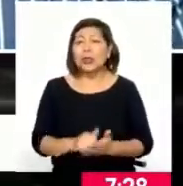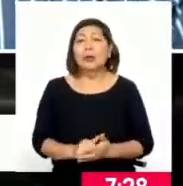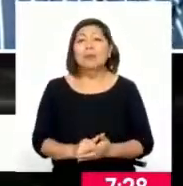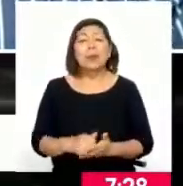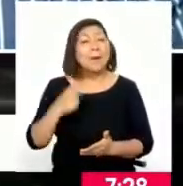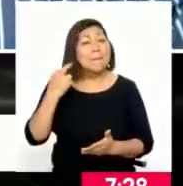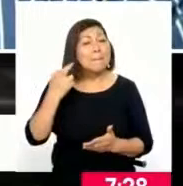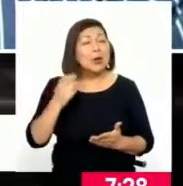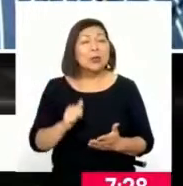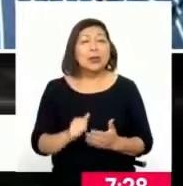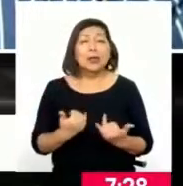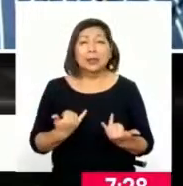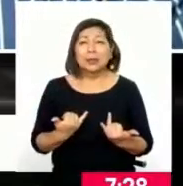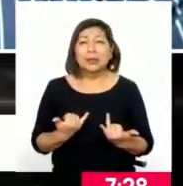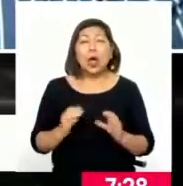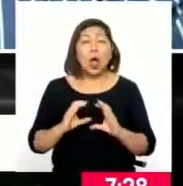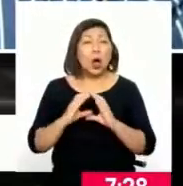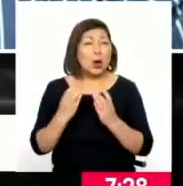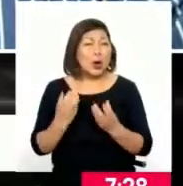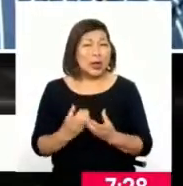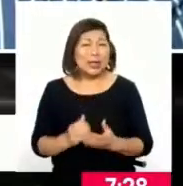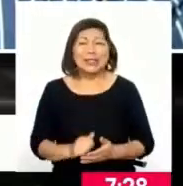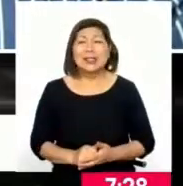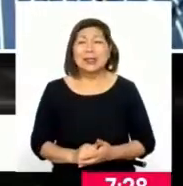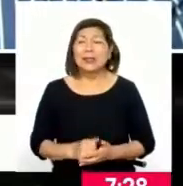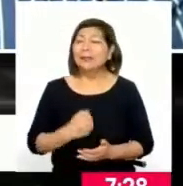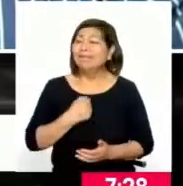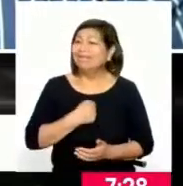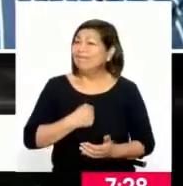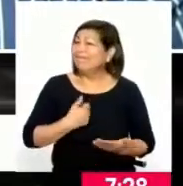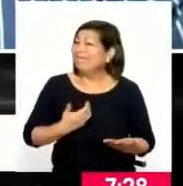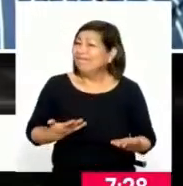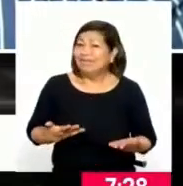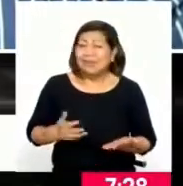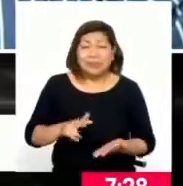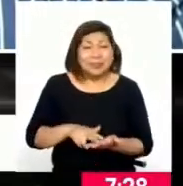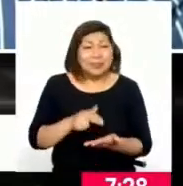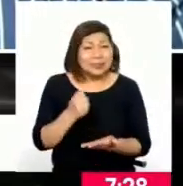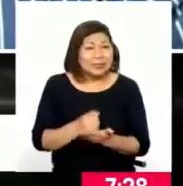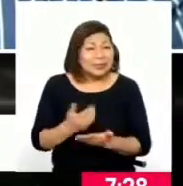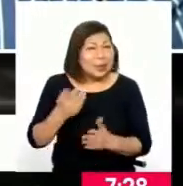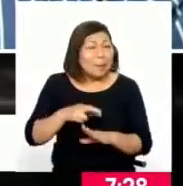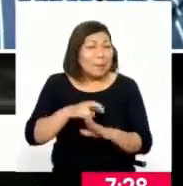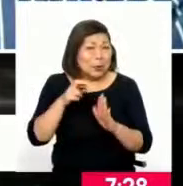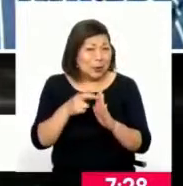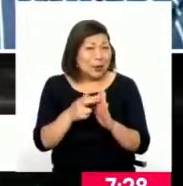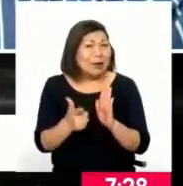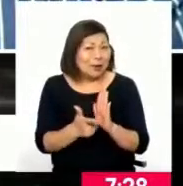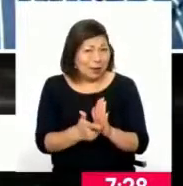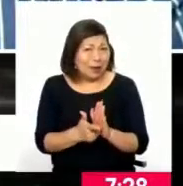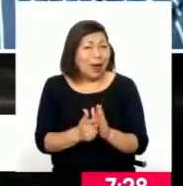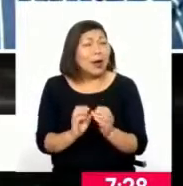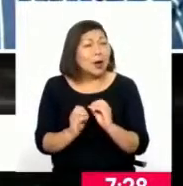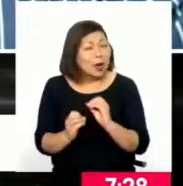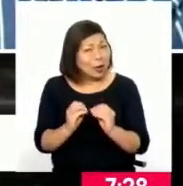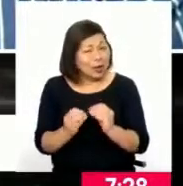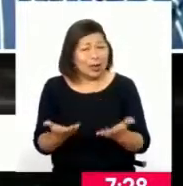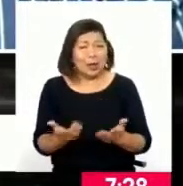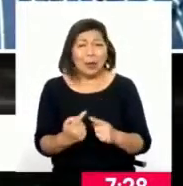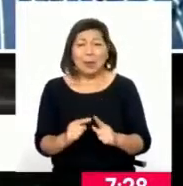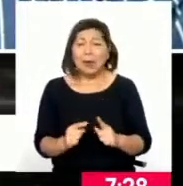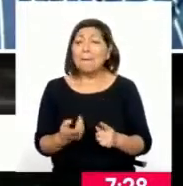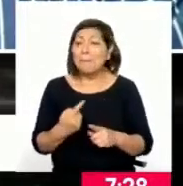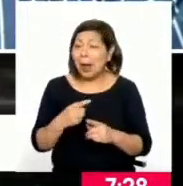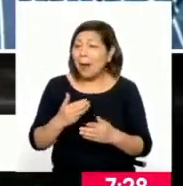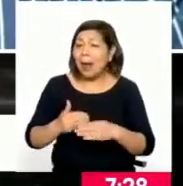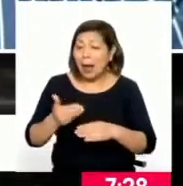ámbito político, lo que está ocurriendo en el Congreso de la República. Lamentablemente no se aprobó recientemente este proyecto de ley que buscaba una reforma constitucional en aras